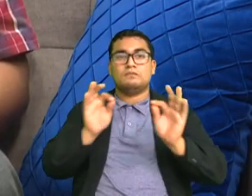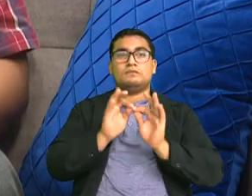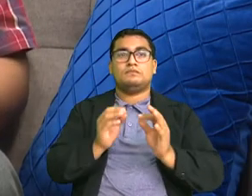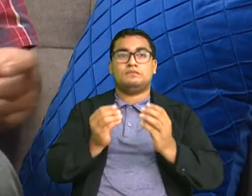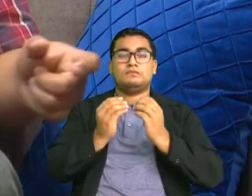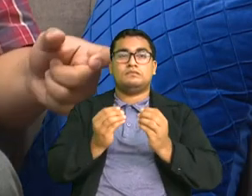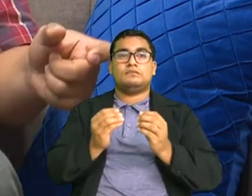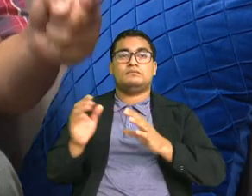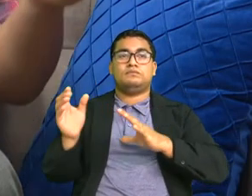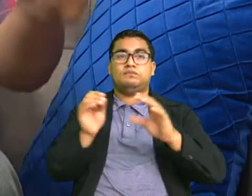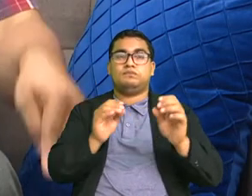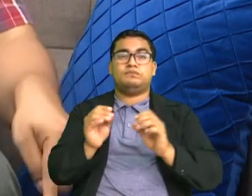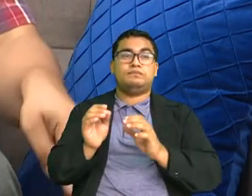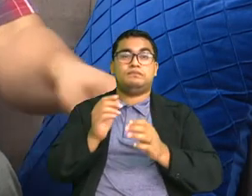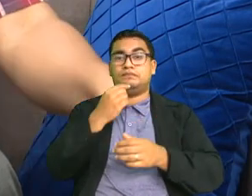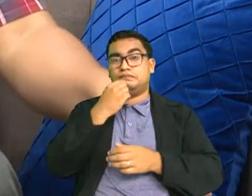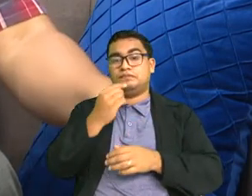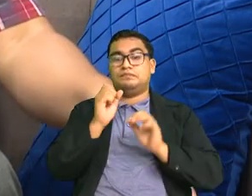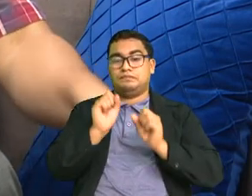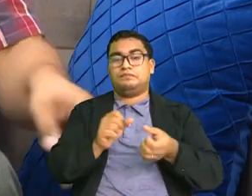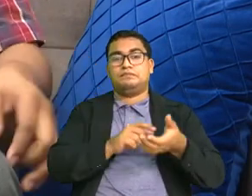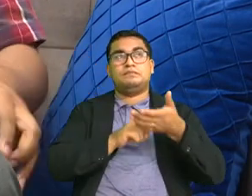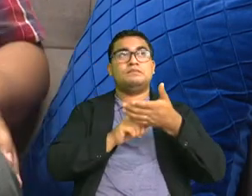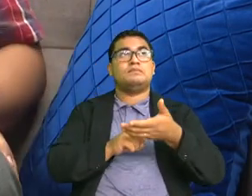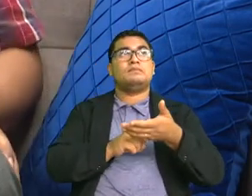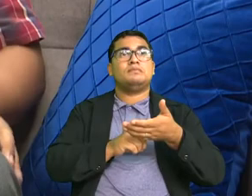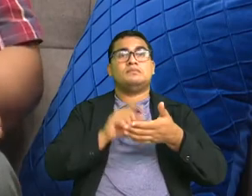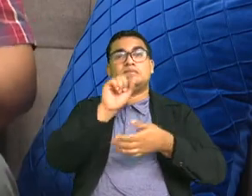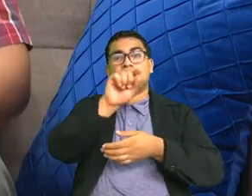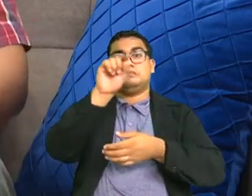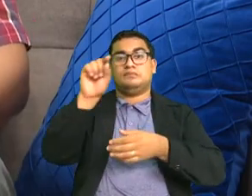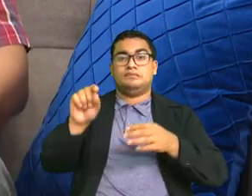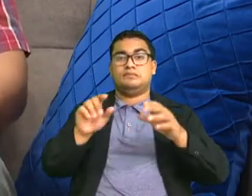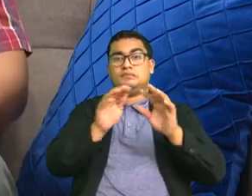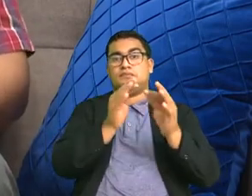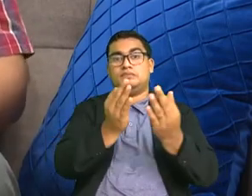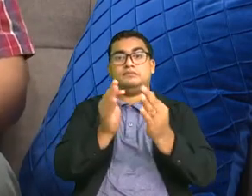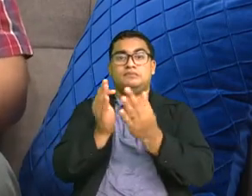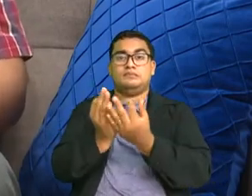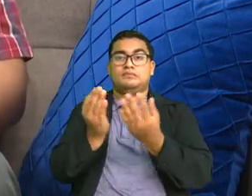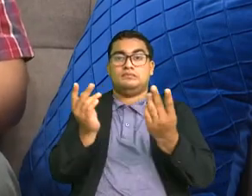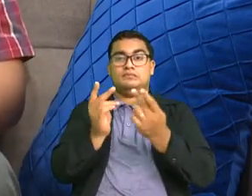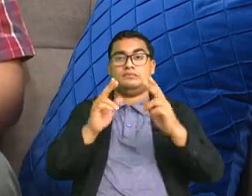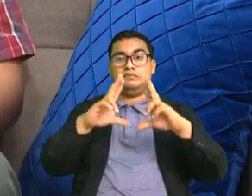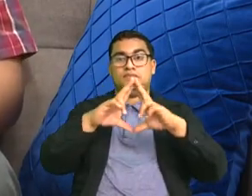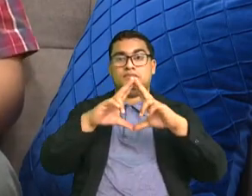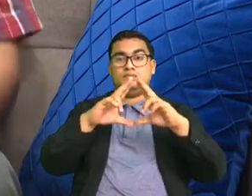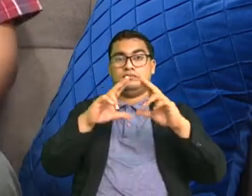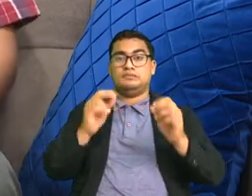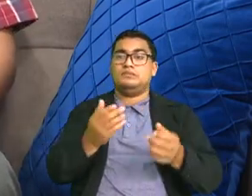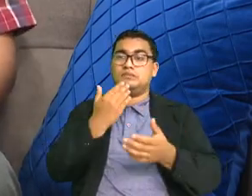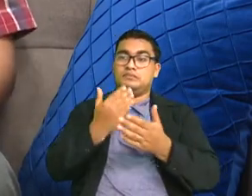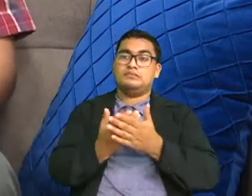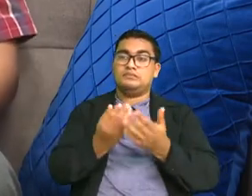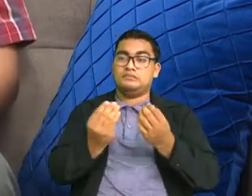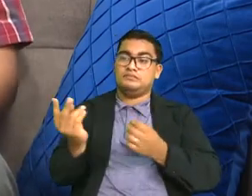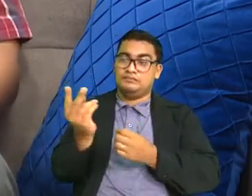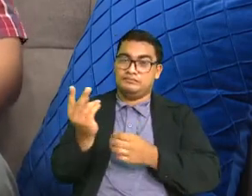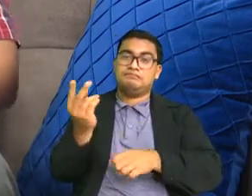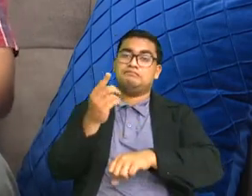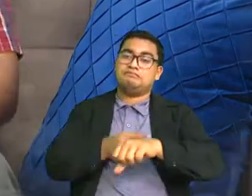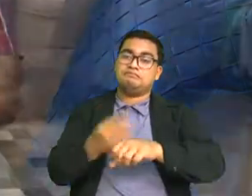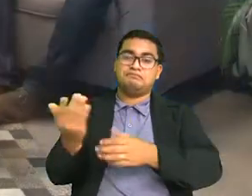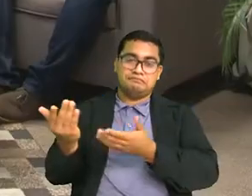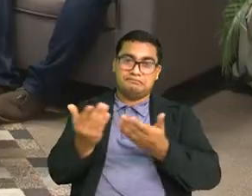es que son datos constatables ahí en el territorio con las familias nicaragüenses muchísimas gracias a ambos por su tiempo y por compartir toda esta información